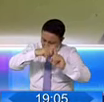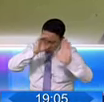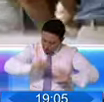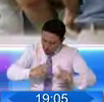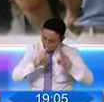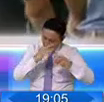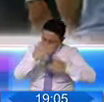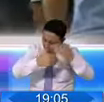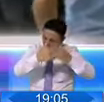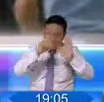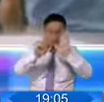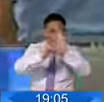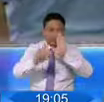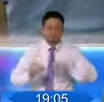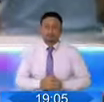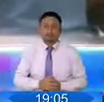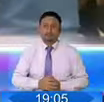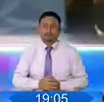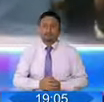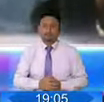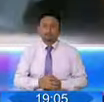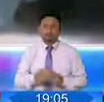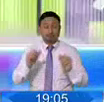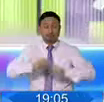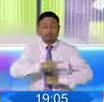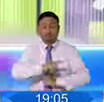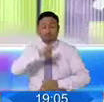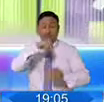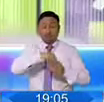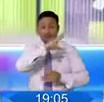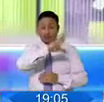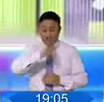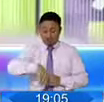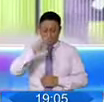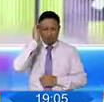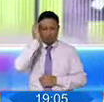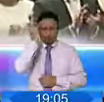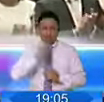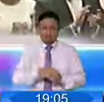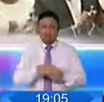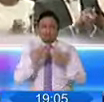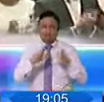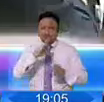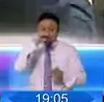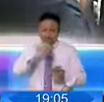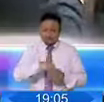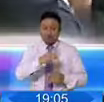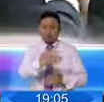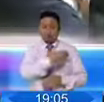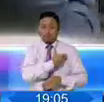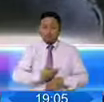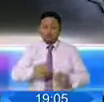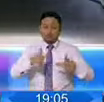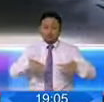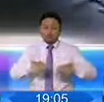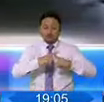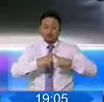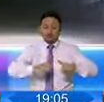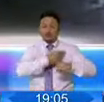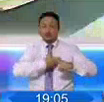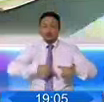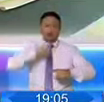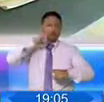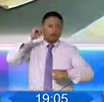bien. Que esto ha provocado sin duda incertidumbre en el partido de gobierno, pues se han registrado diferencias entre el presidente Moreno y el expresidente